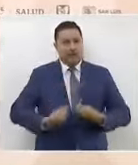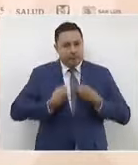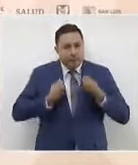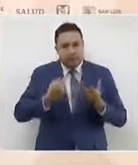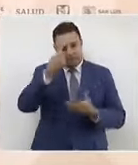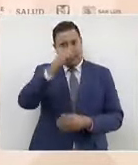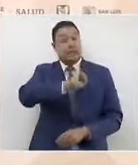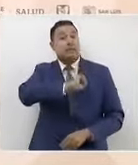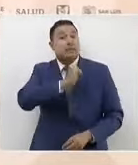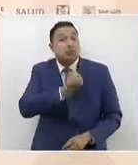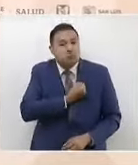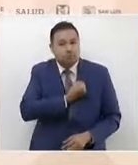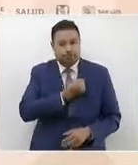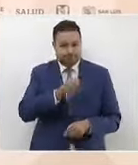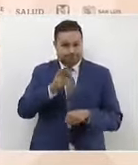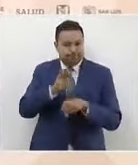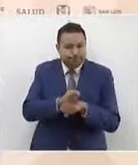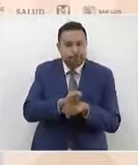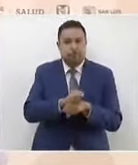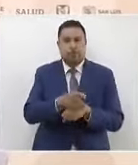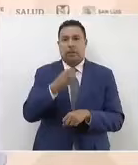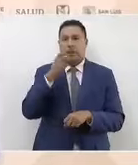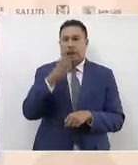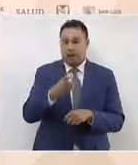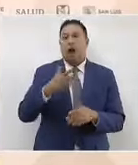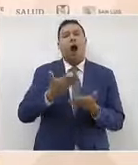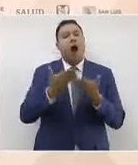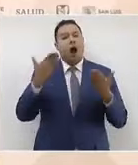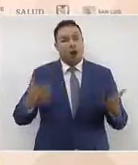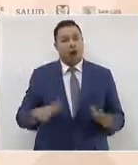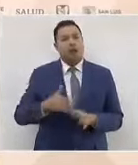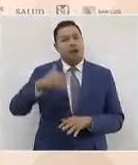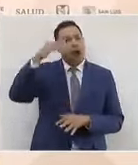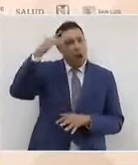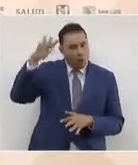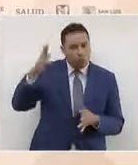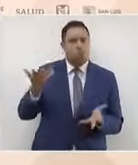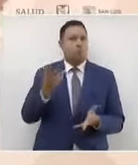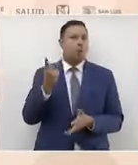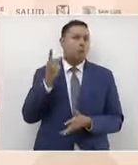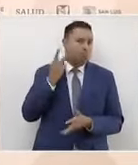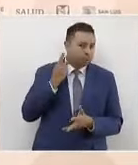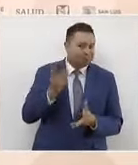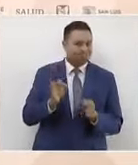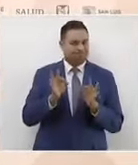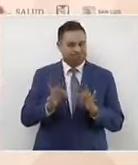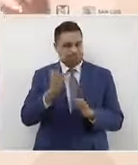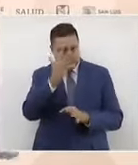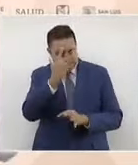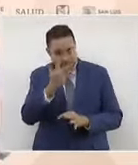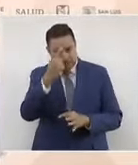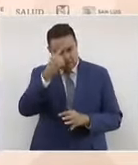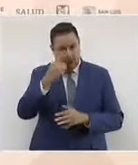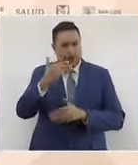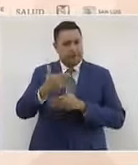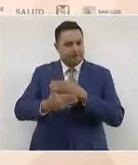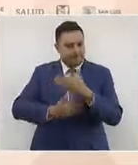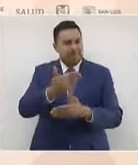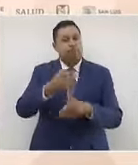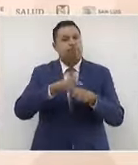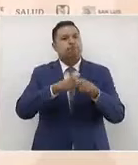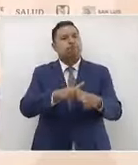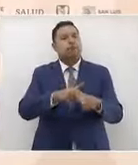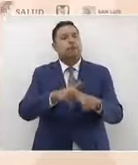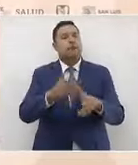salud, y eso de verdad habla de una enorme madurez política y de una idea de trascendencia en el tiempo, porque